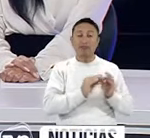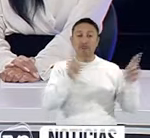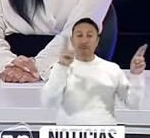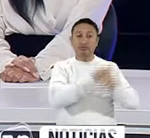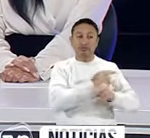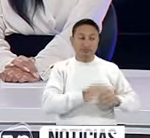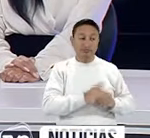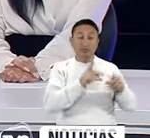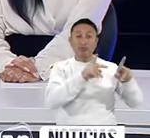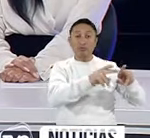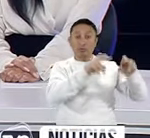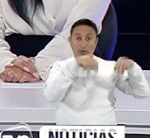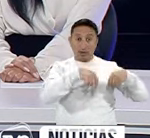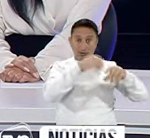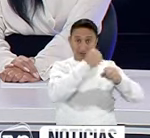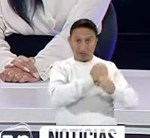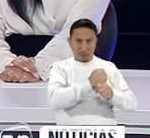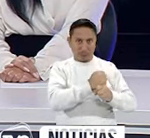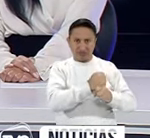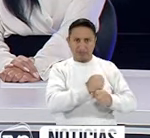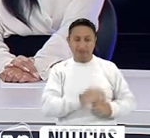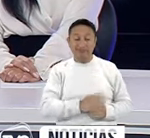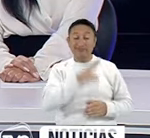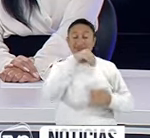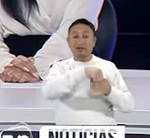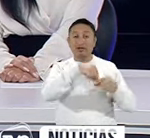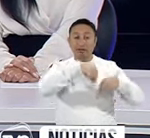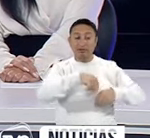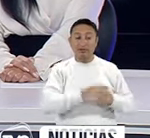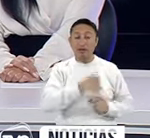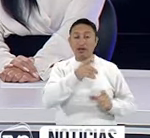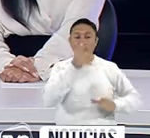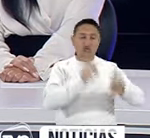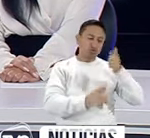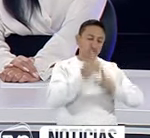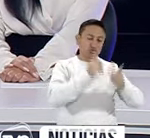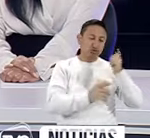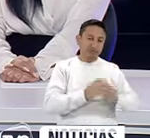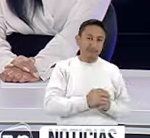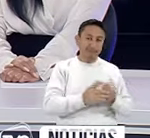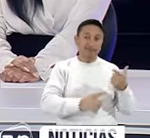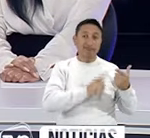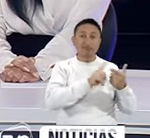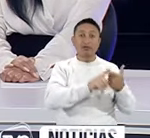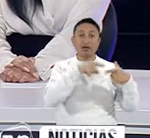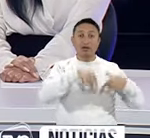de funcionamiento. En el interior había consumo de alcohol, además de la presencia de niños.